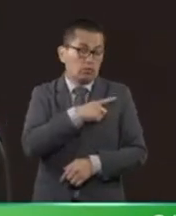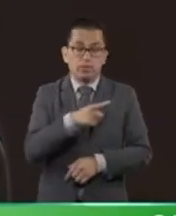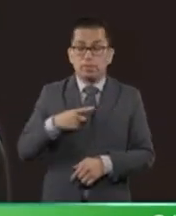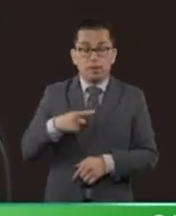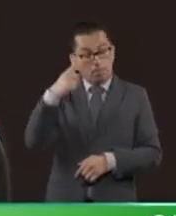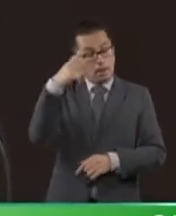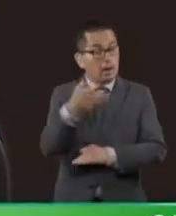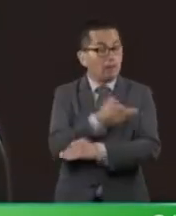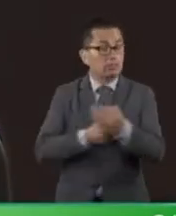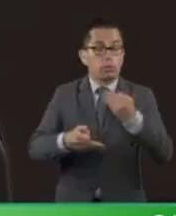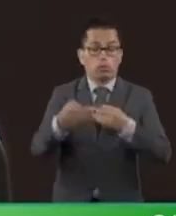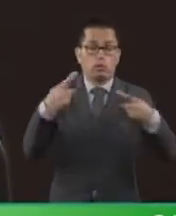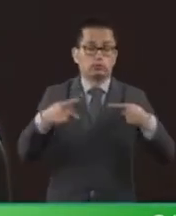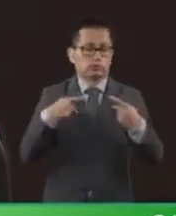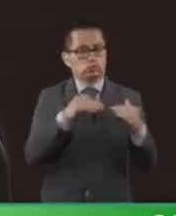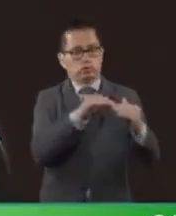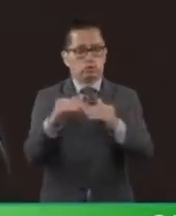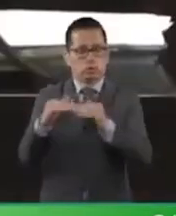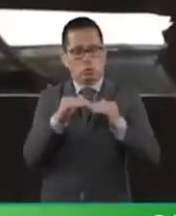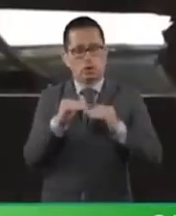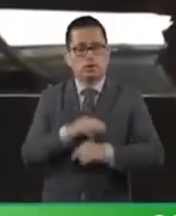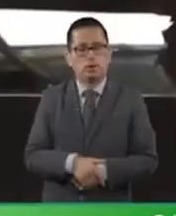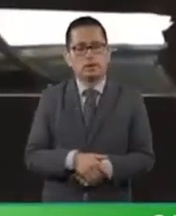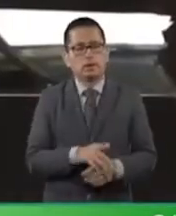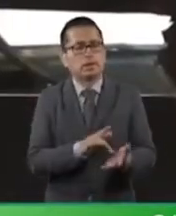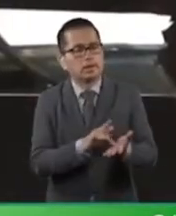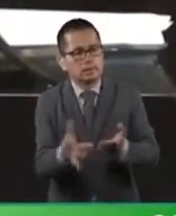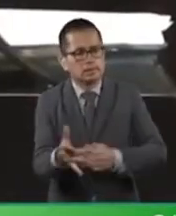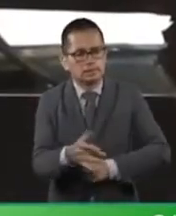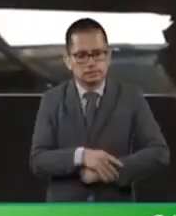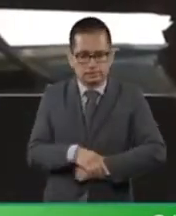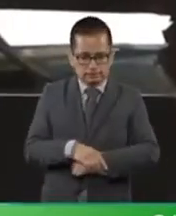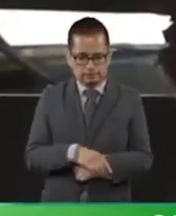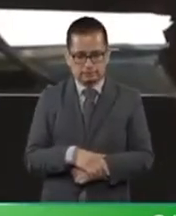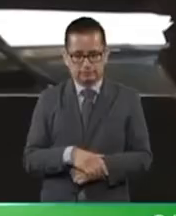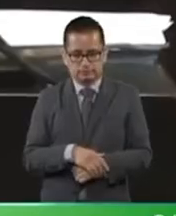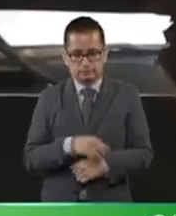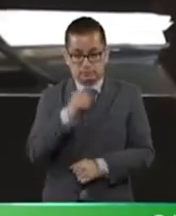gracias, presidente, con su venia. Gracias, diputada Salas. Tiene ahora el uso de